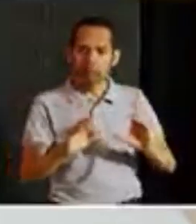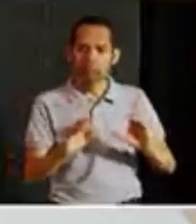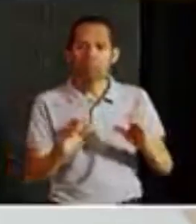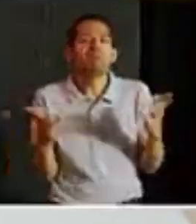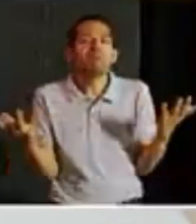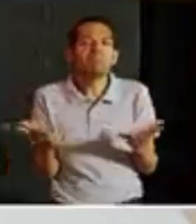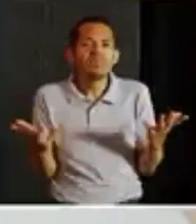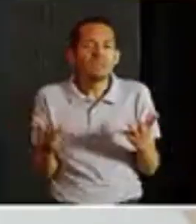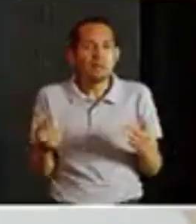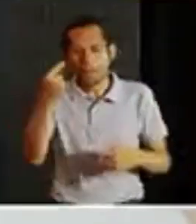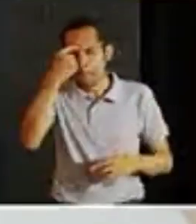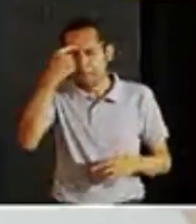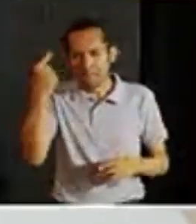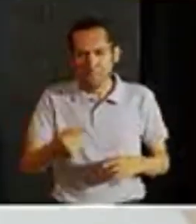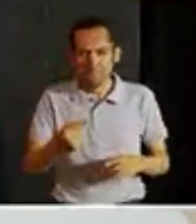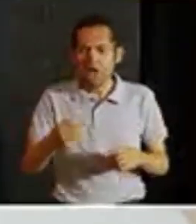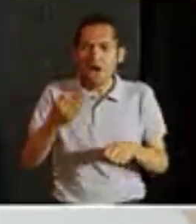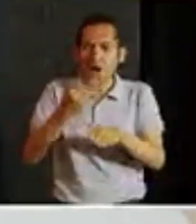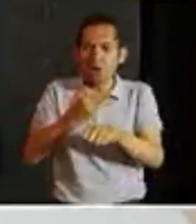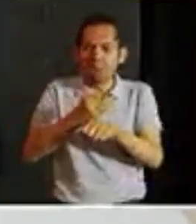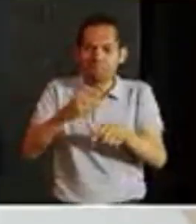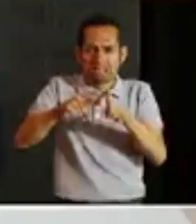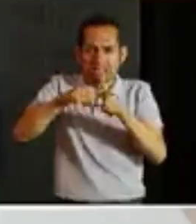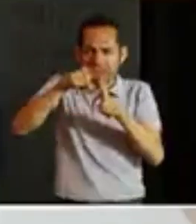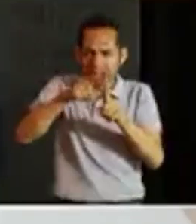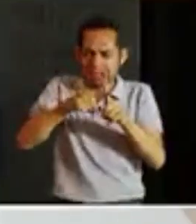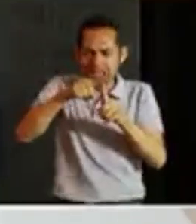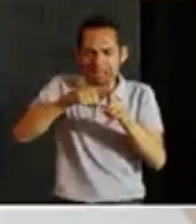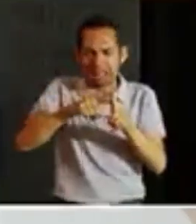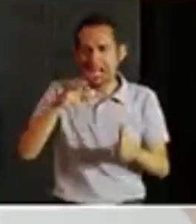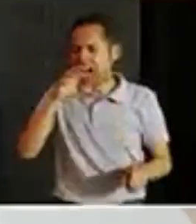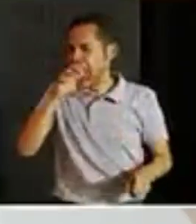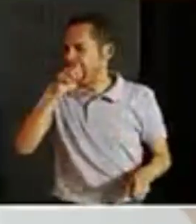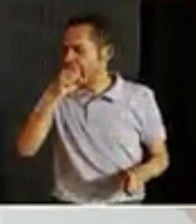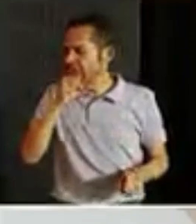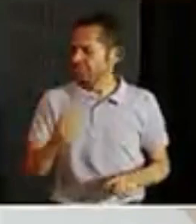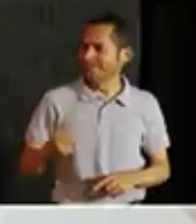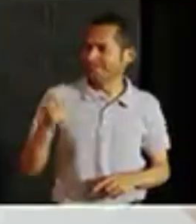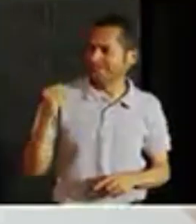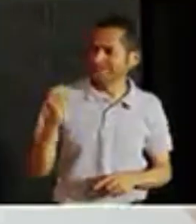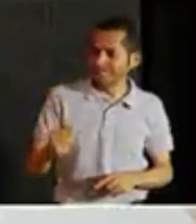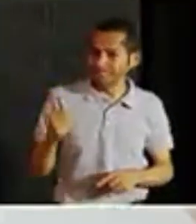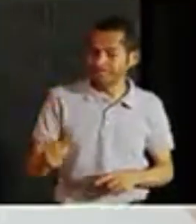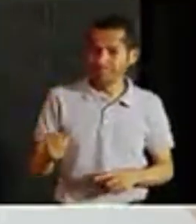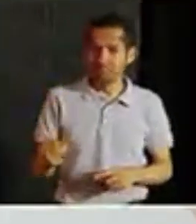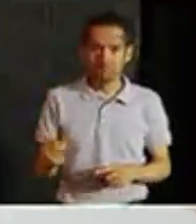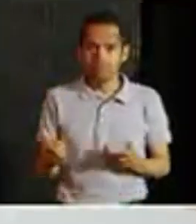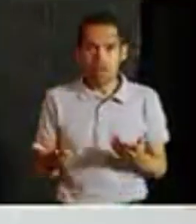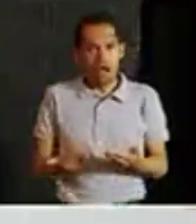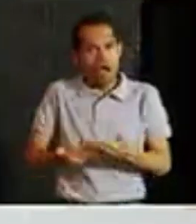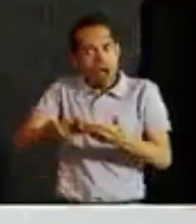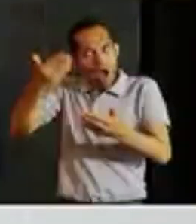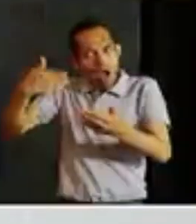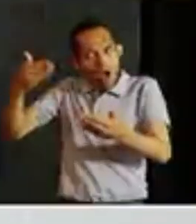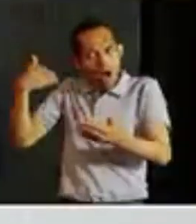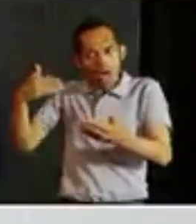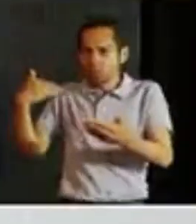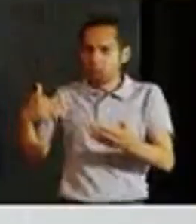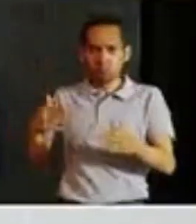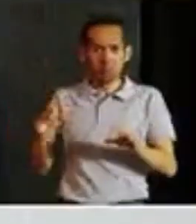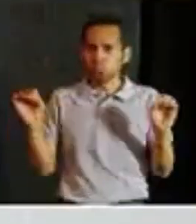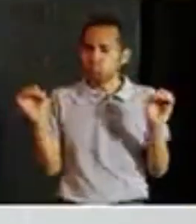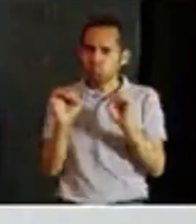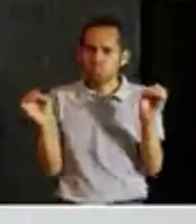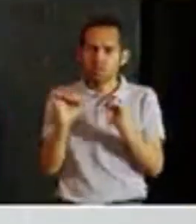Ante las altas temperaturas registradas en la entidad, la Secretaría de Salud informó que se han brindado 185 atenciones por golpe de calor